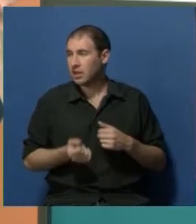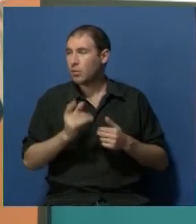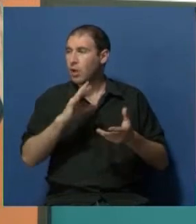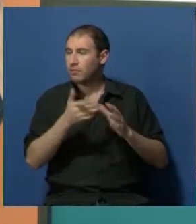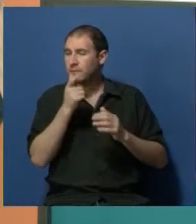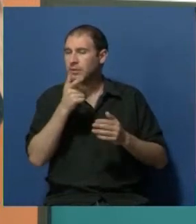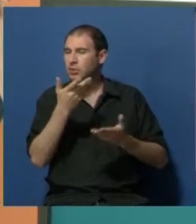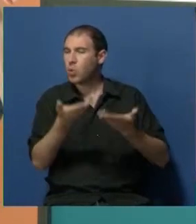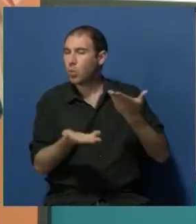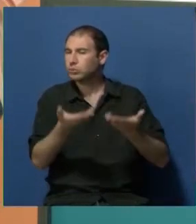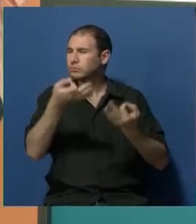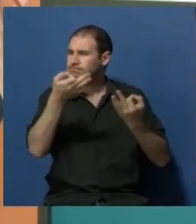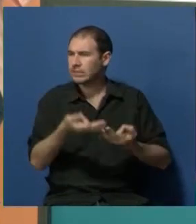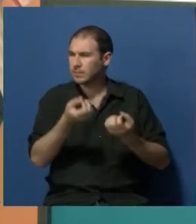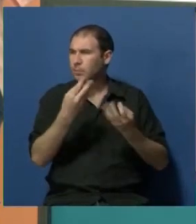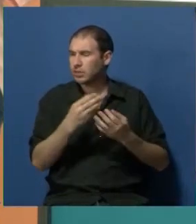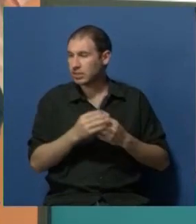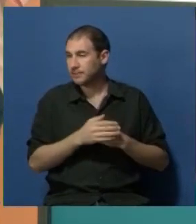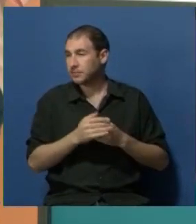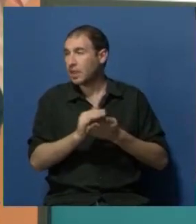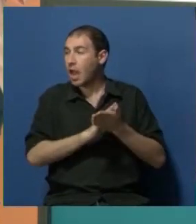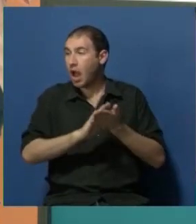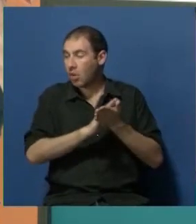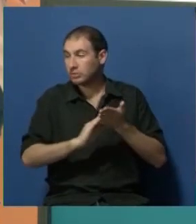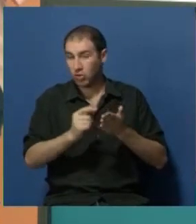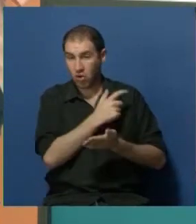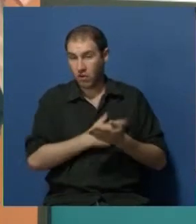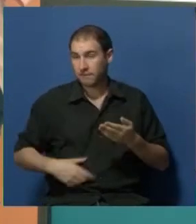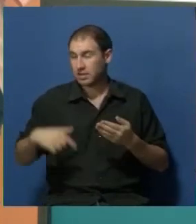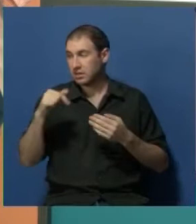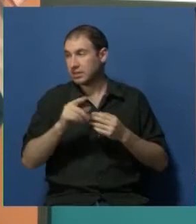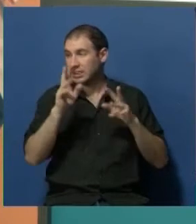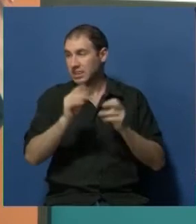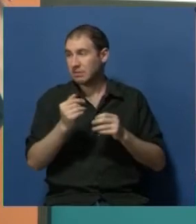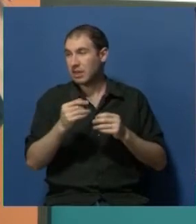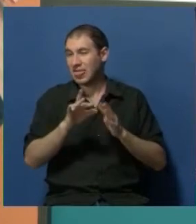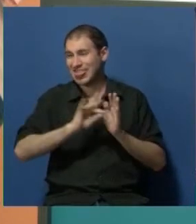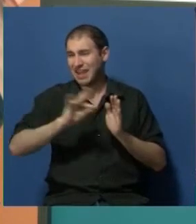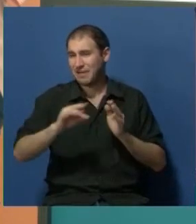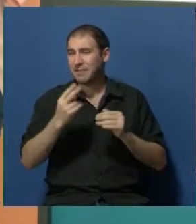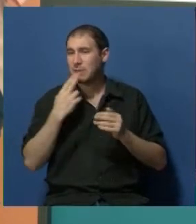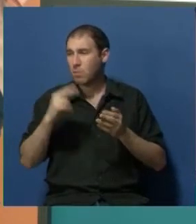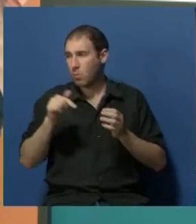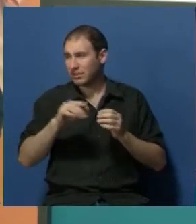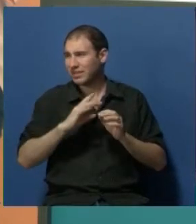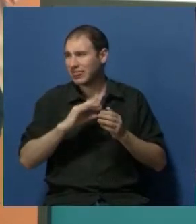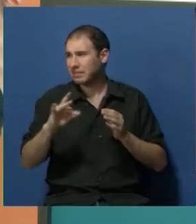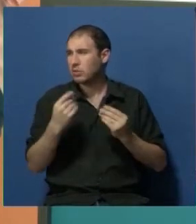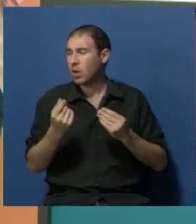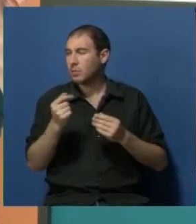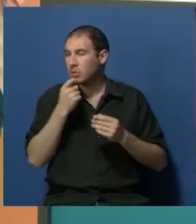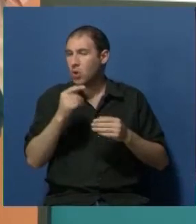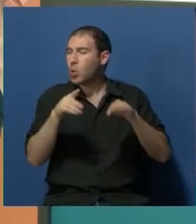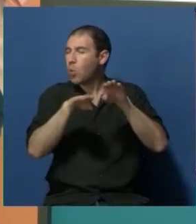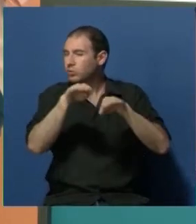especie de justo medio? Porque también los argumentos del gobierno, digamos, lo que tiene que ver con el déficit fiscal que esto genera. ¿Cuál sería el